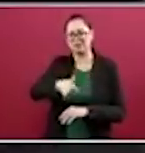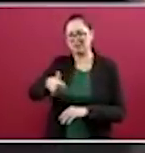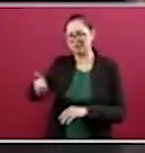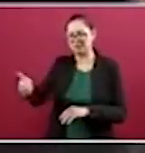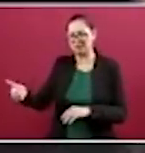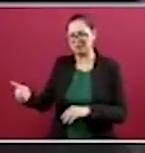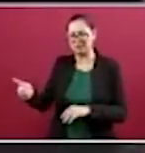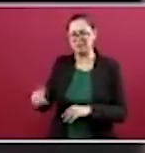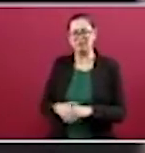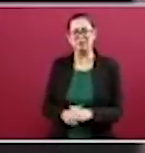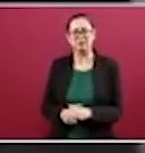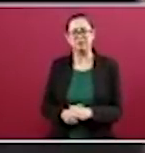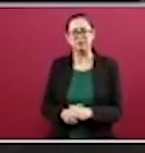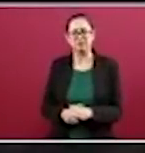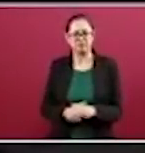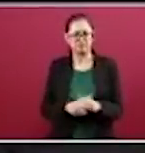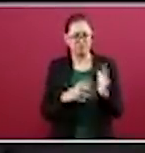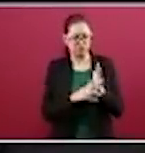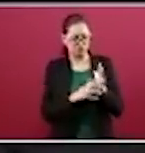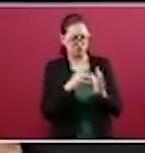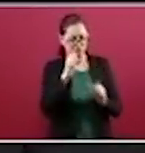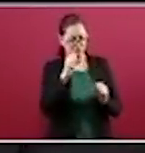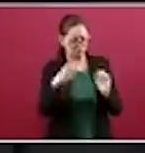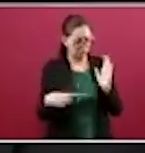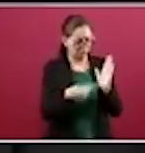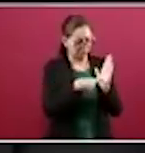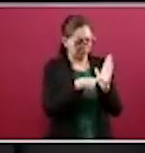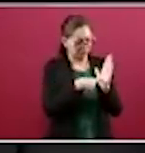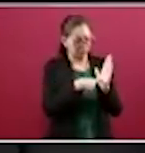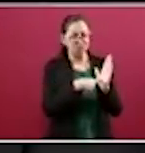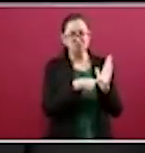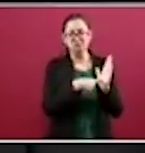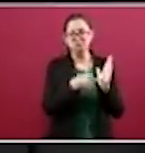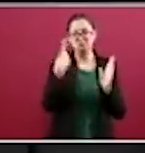que, de acuerdo a la Constitución, no pueden